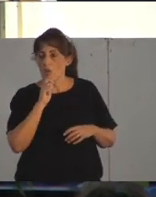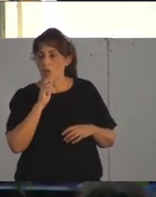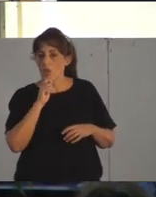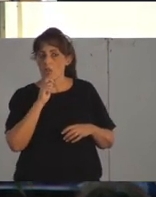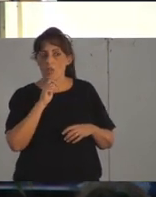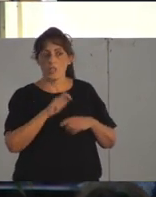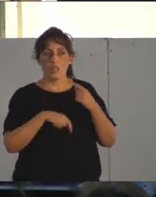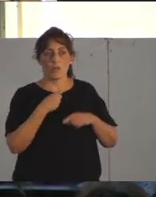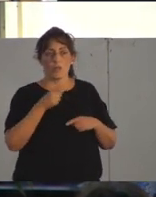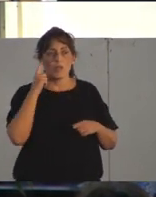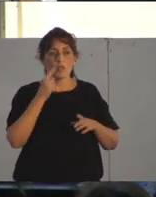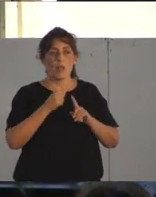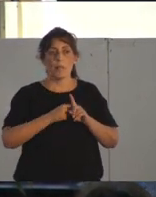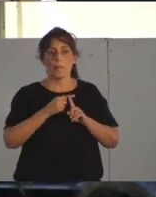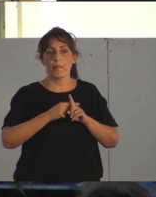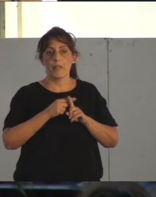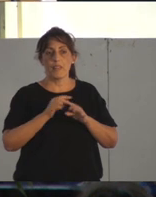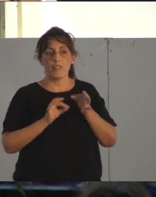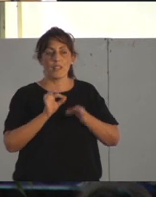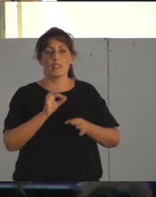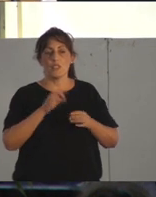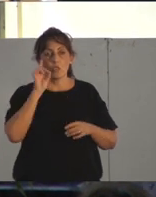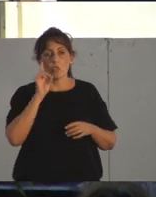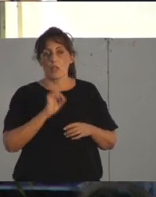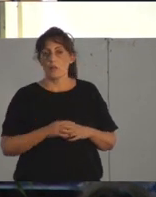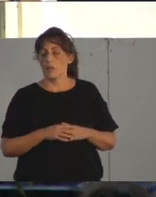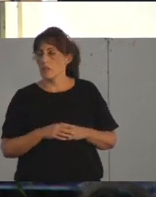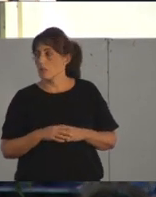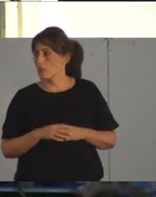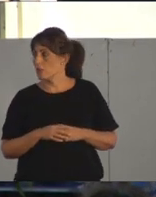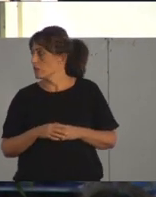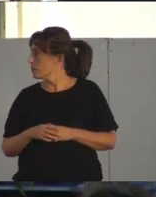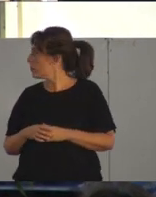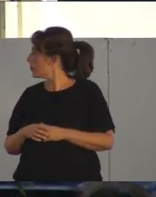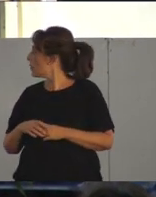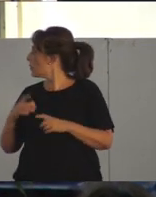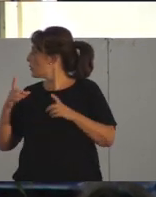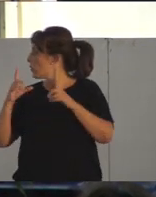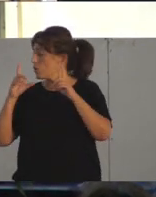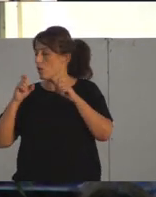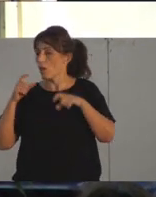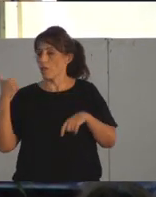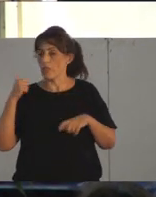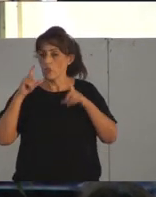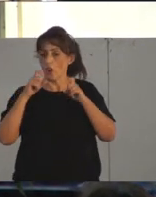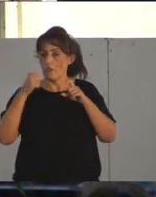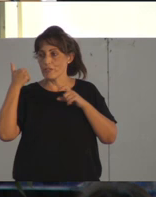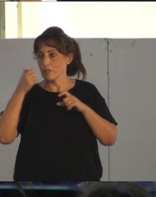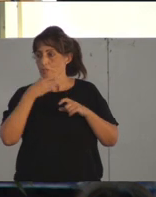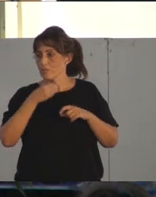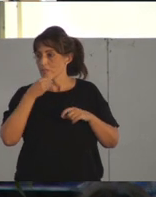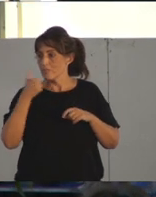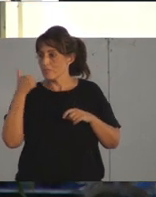sabemos cuáles son las medidas que estamos dando. Mirad, esa es una foto, parecen unas almondeguillas, pero